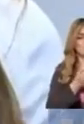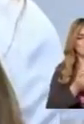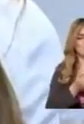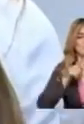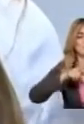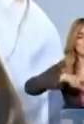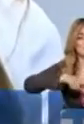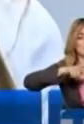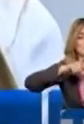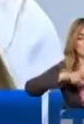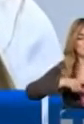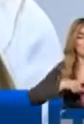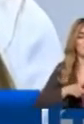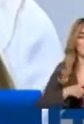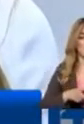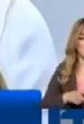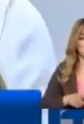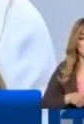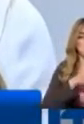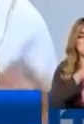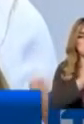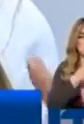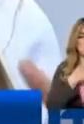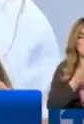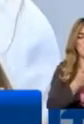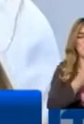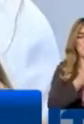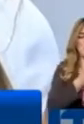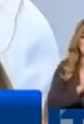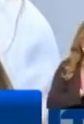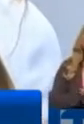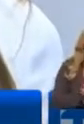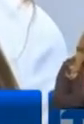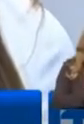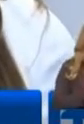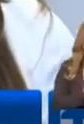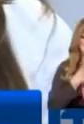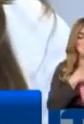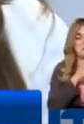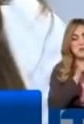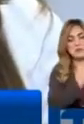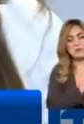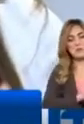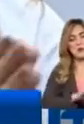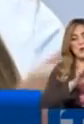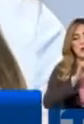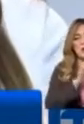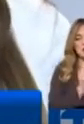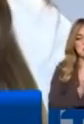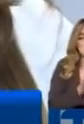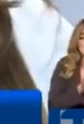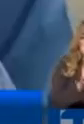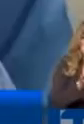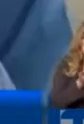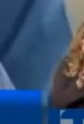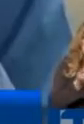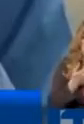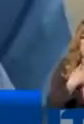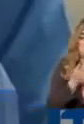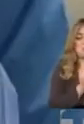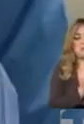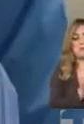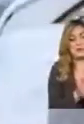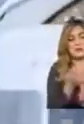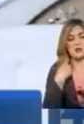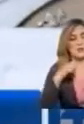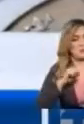verdad es que depende. La sensibilidad no necesariamente hace que una prueba sea buena o mala, sino que conociendo qué capacidad tiene, tú puedes utilizar. Según